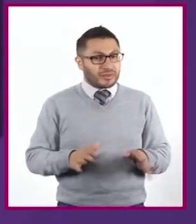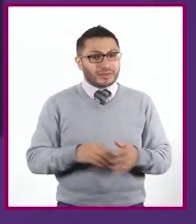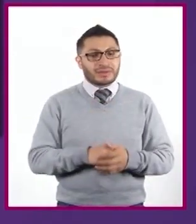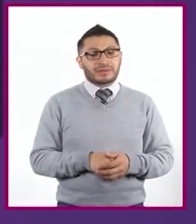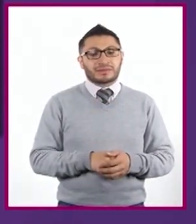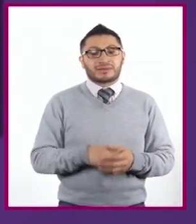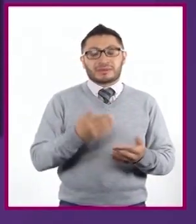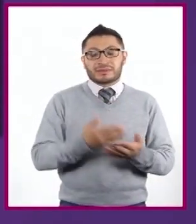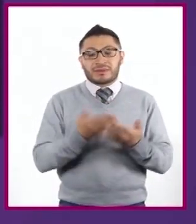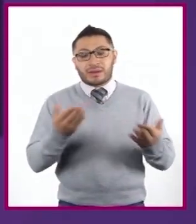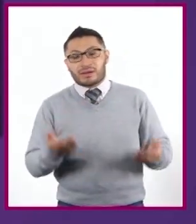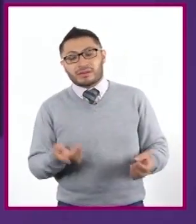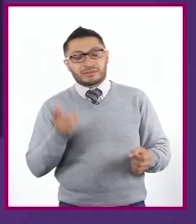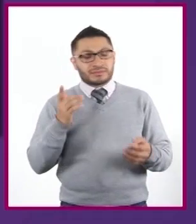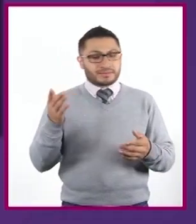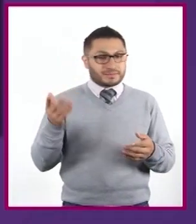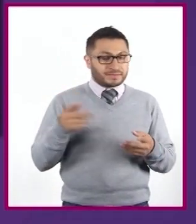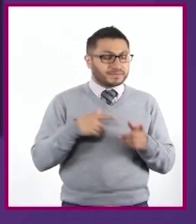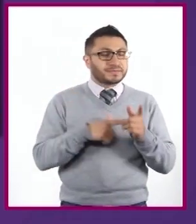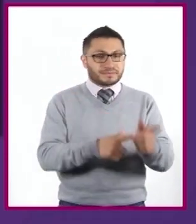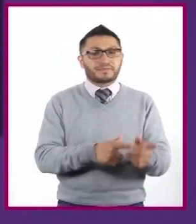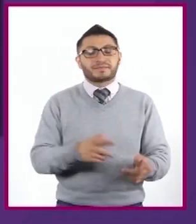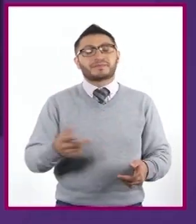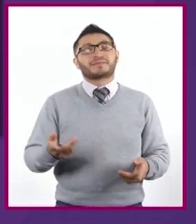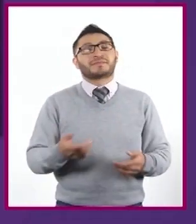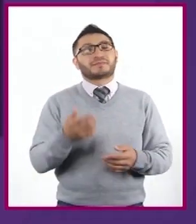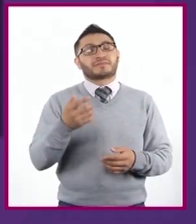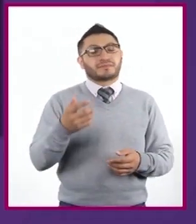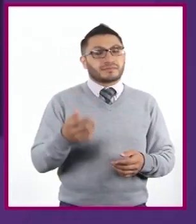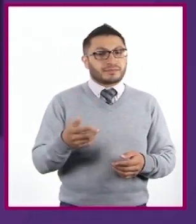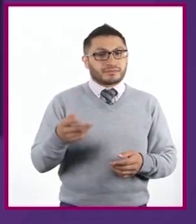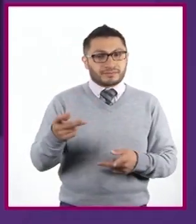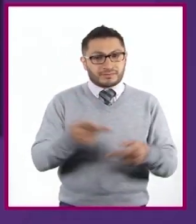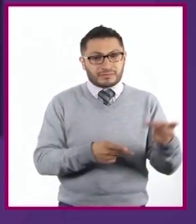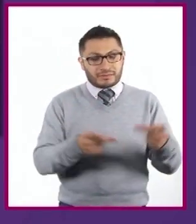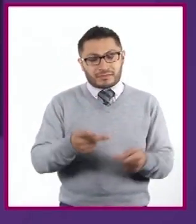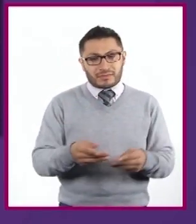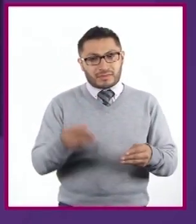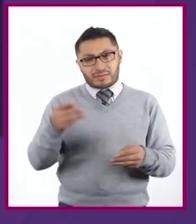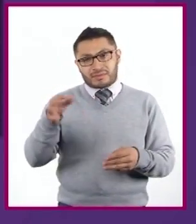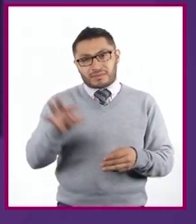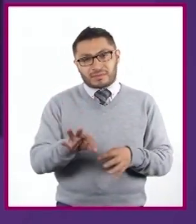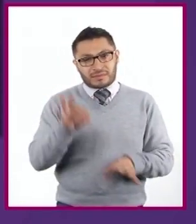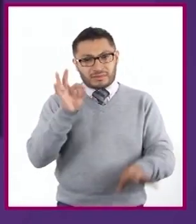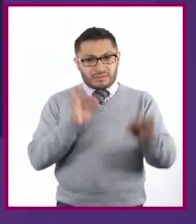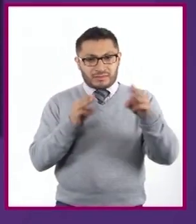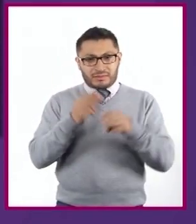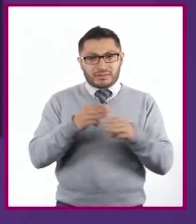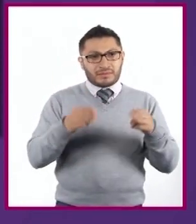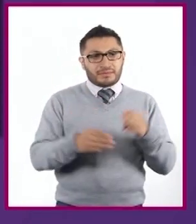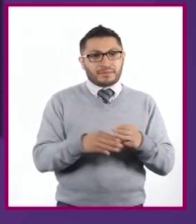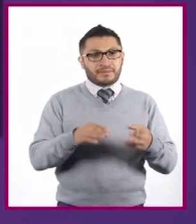Ahora continuamos con la preparación y selección de materiales para nuestro platillo.